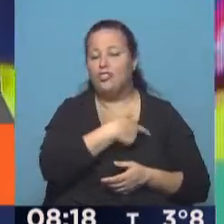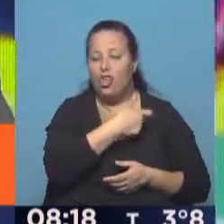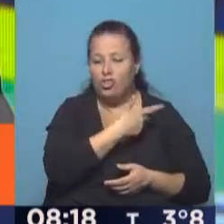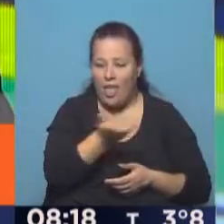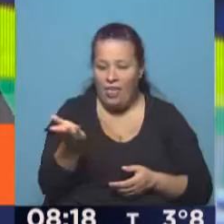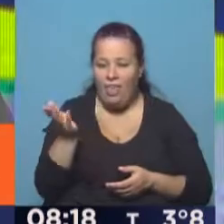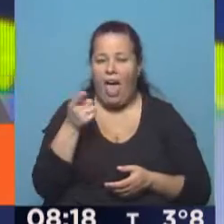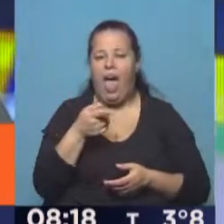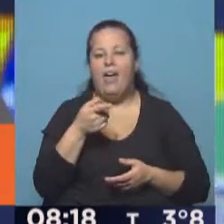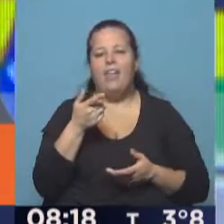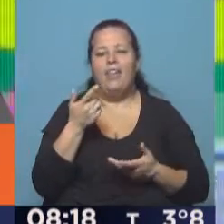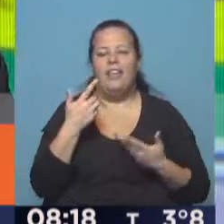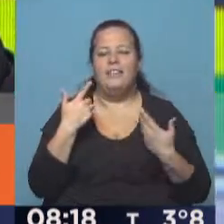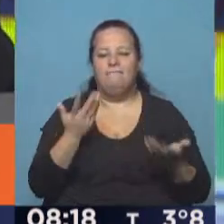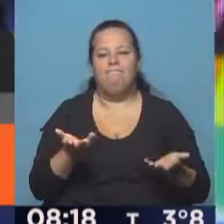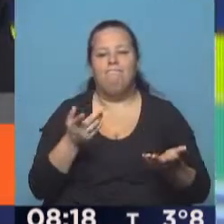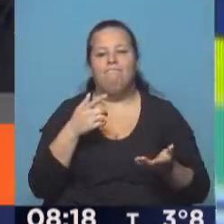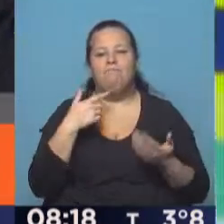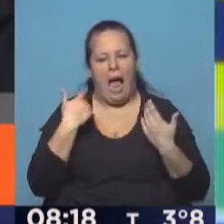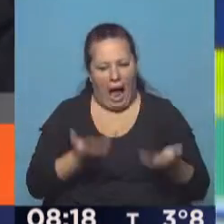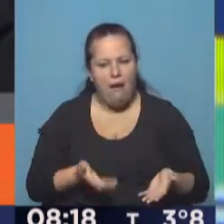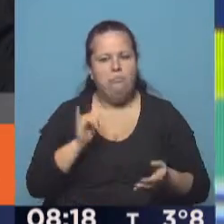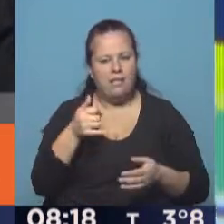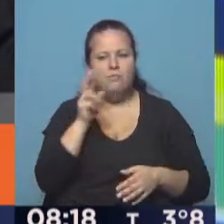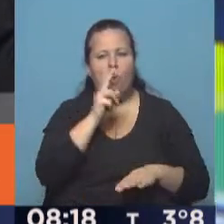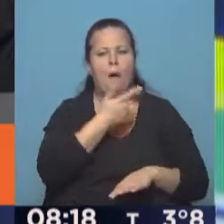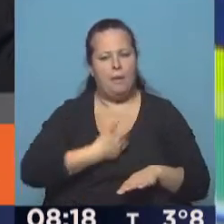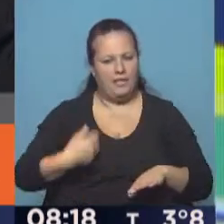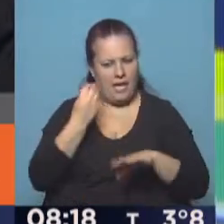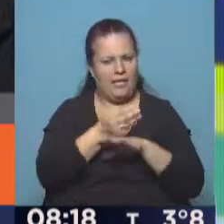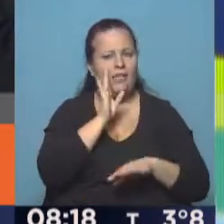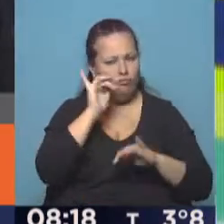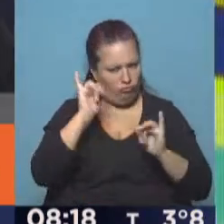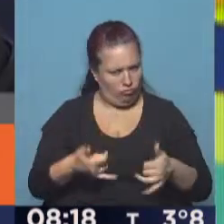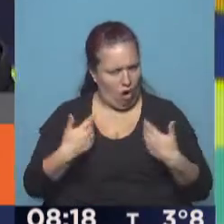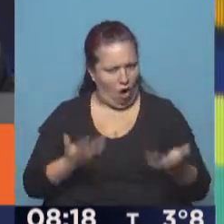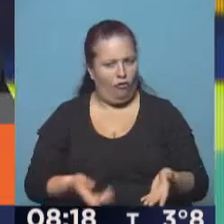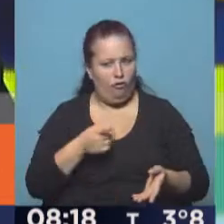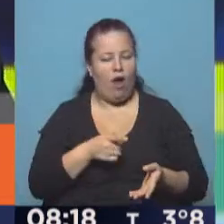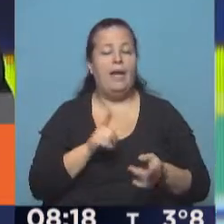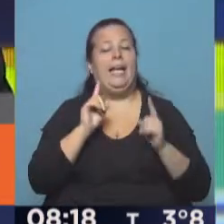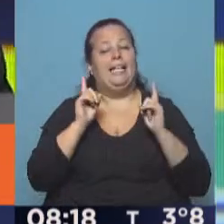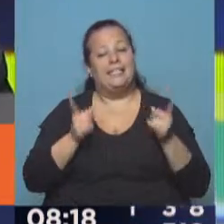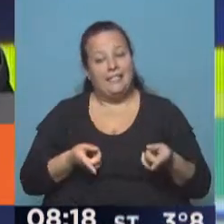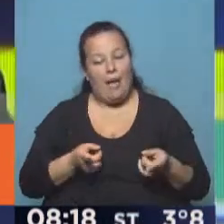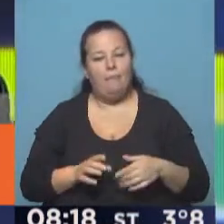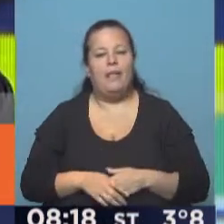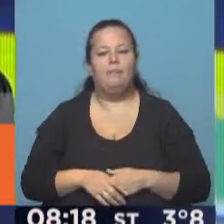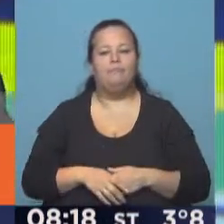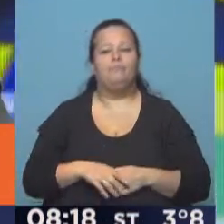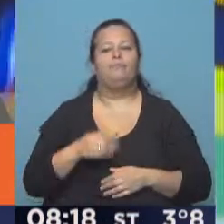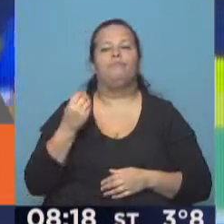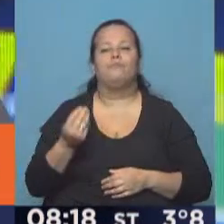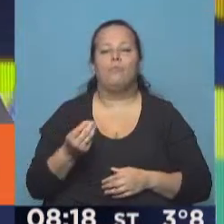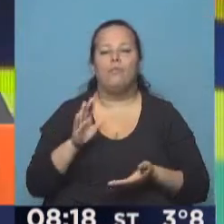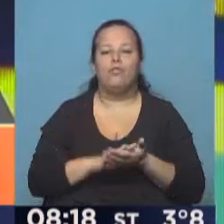está muy dispuesta a tener una mujer como presidente en los Estados Unidos. A la vez, lo que está